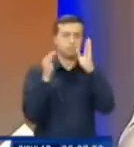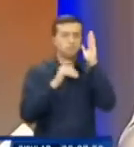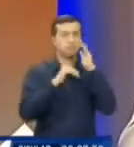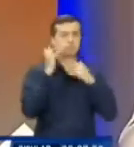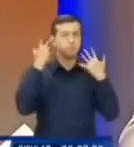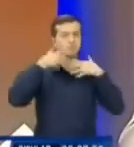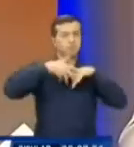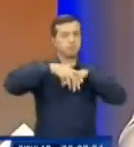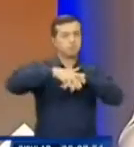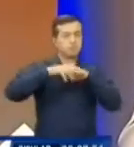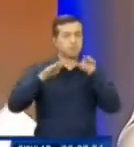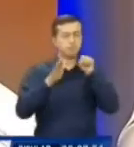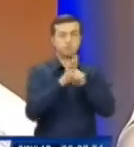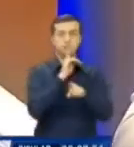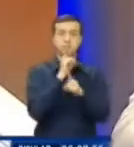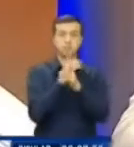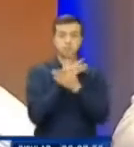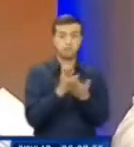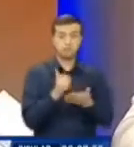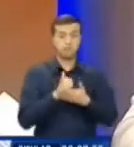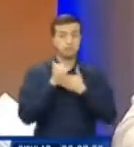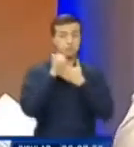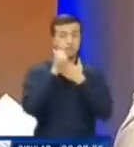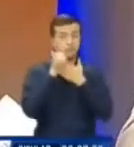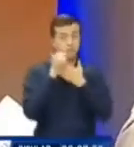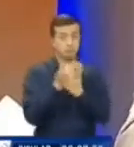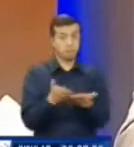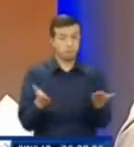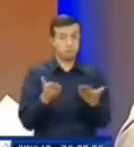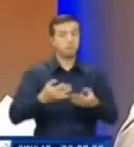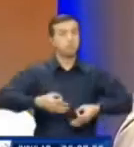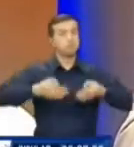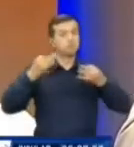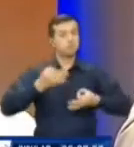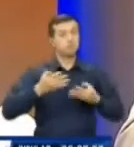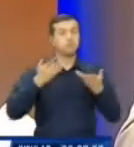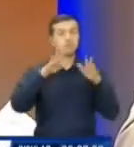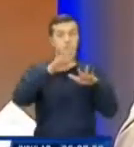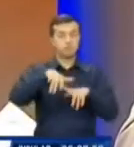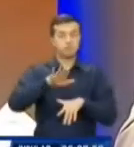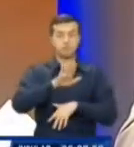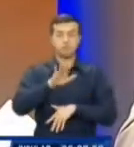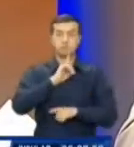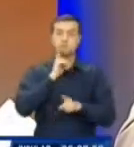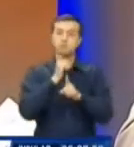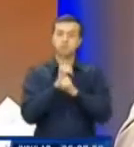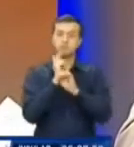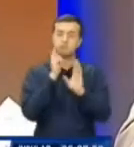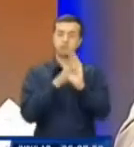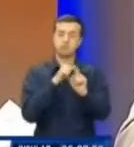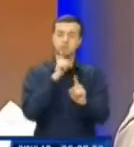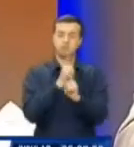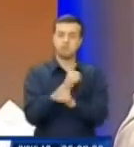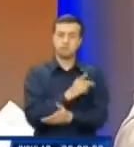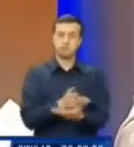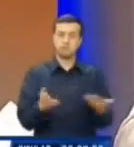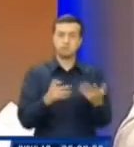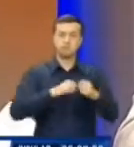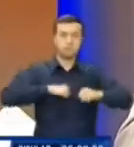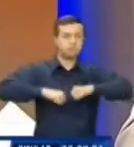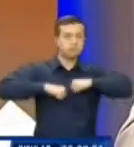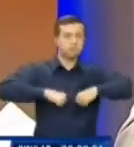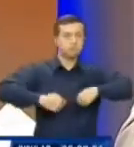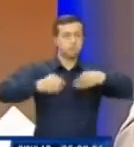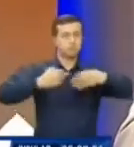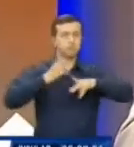integral que nos permitiría o que le permitiría sobre todo a los sectores agrarios poder establecer mecanismos